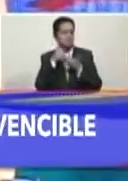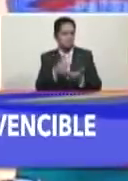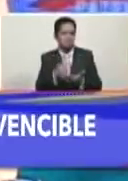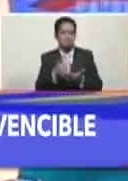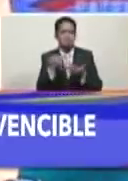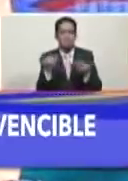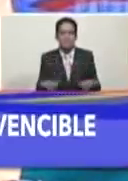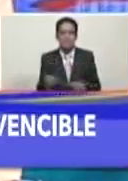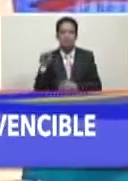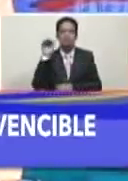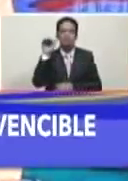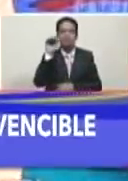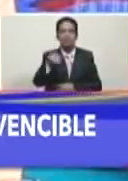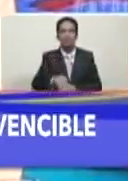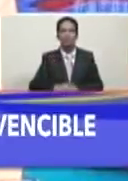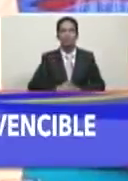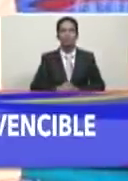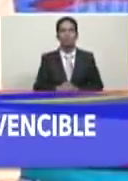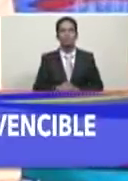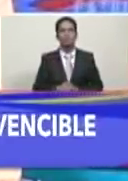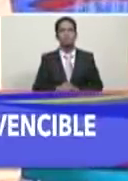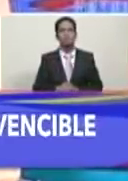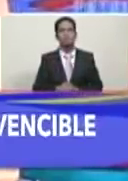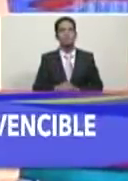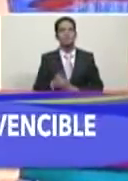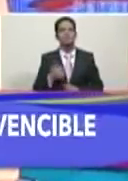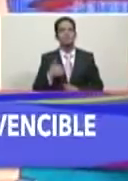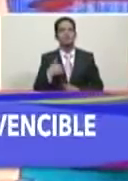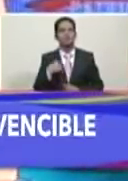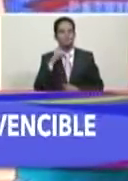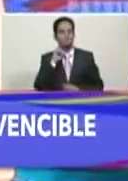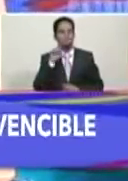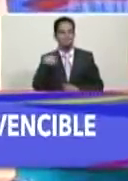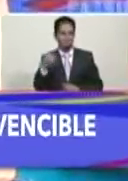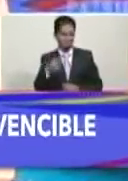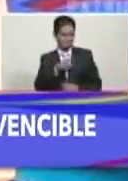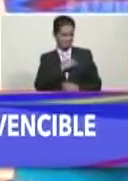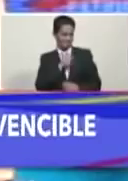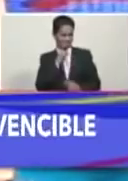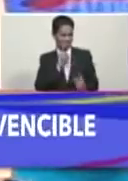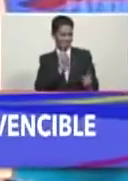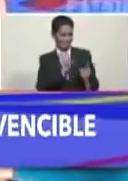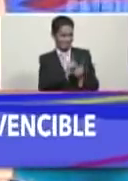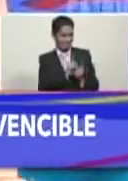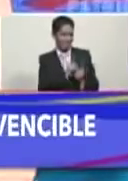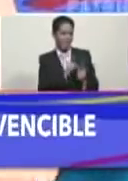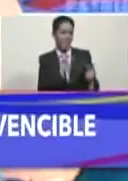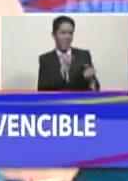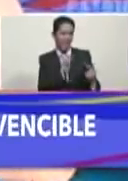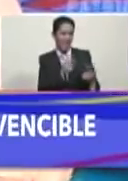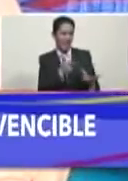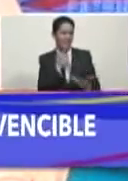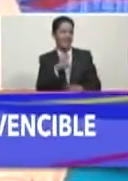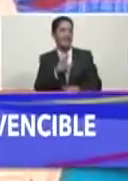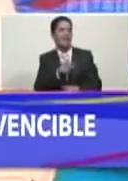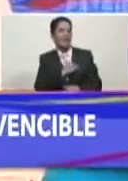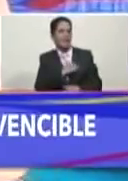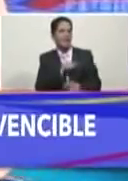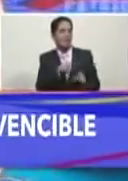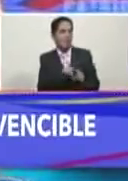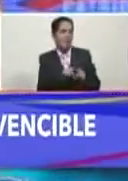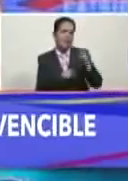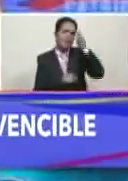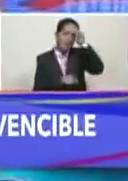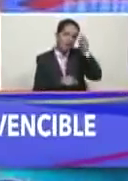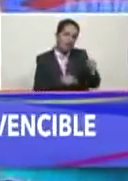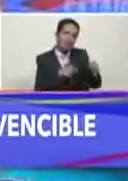futuro. Yo les decía a estos jóvenes que acabo de condecorar, que la condecoración es un reconocimiento a lo